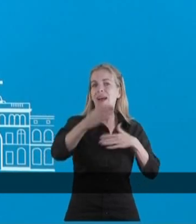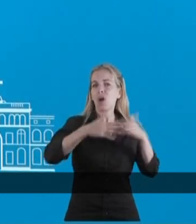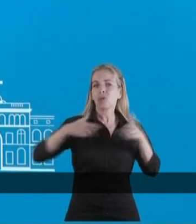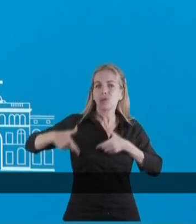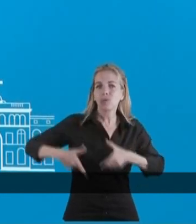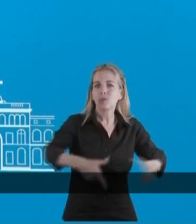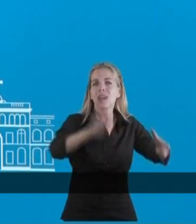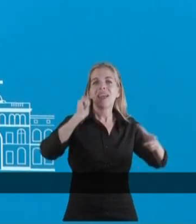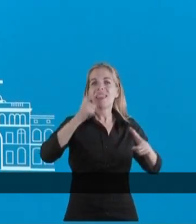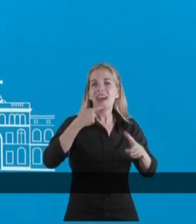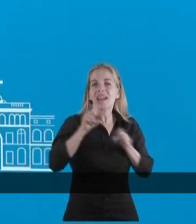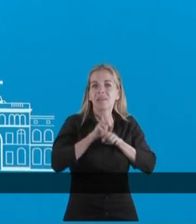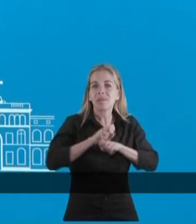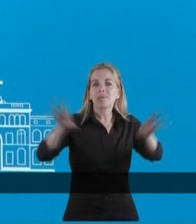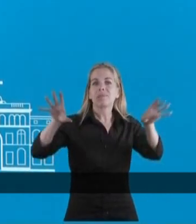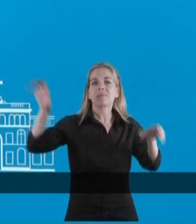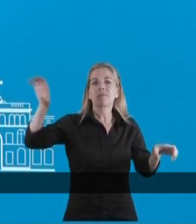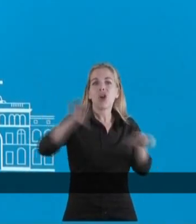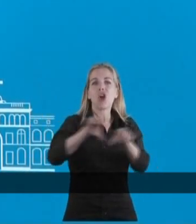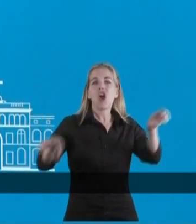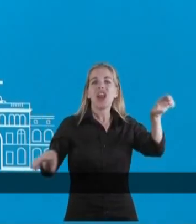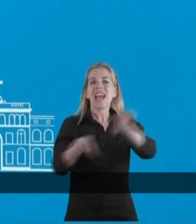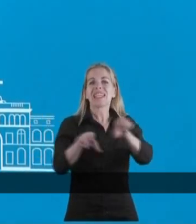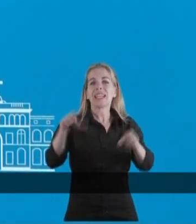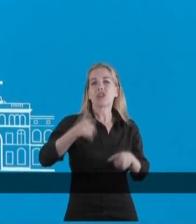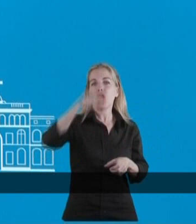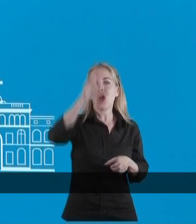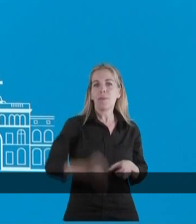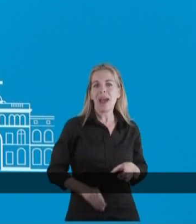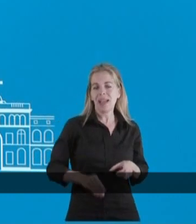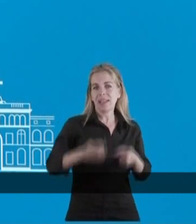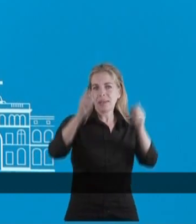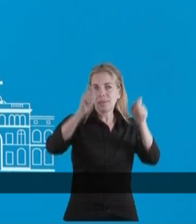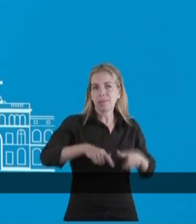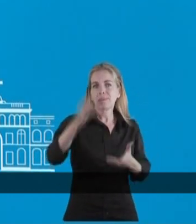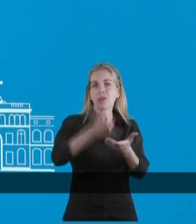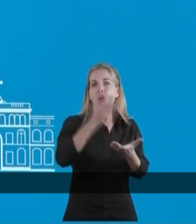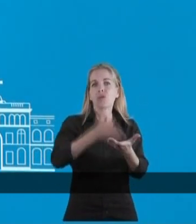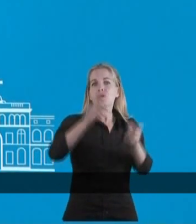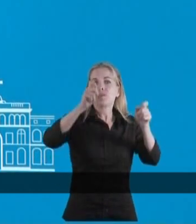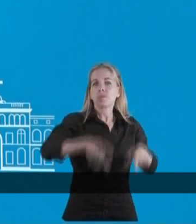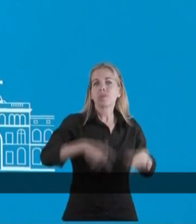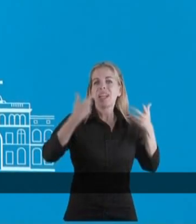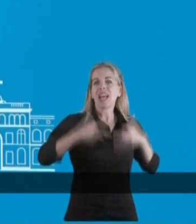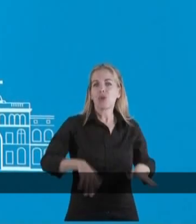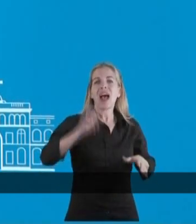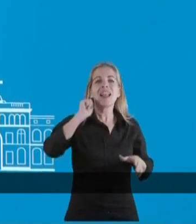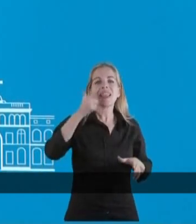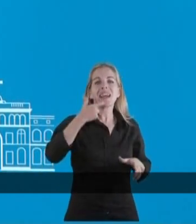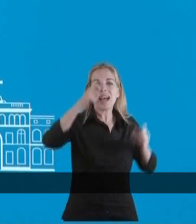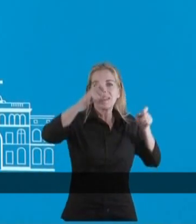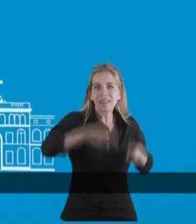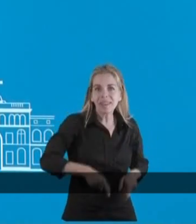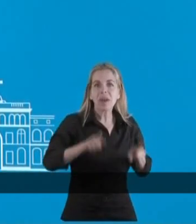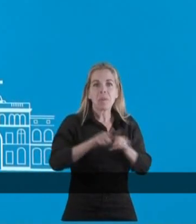Argentina recupere la soberanía energética, que podamos tener autoabastecimiento de gas. Estamos hablando de una obra que si se termina, como